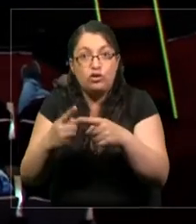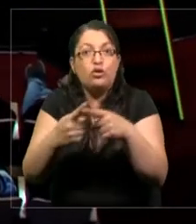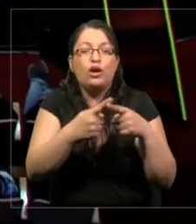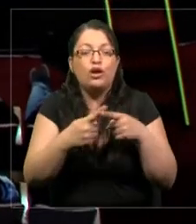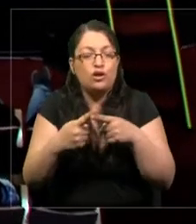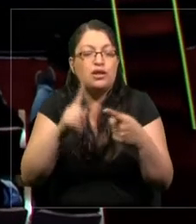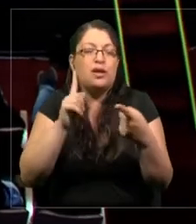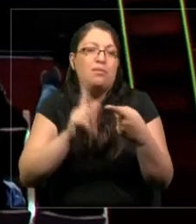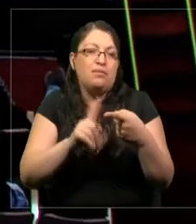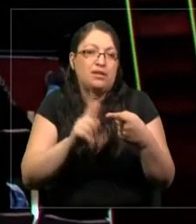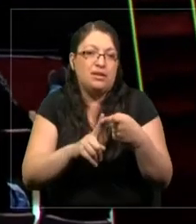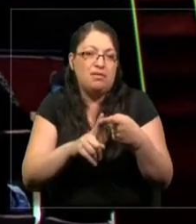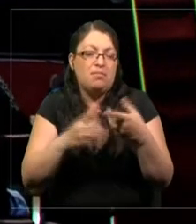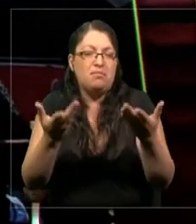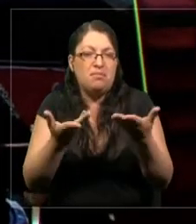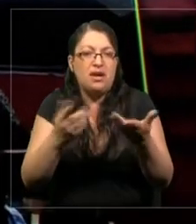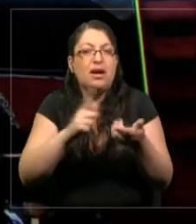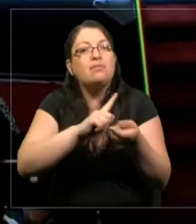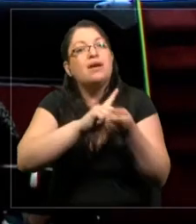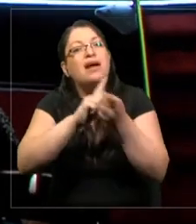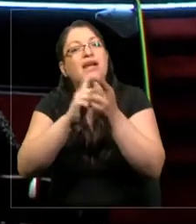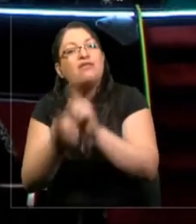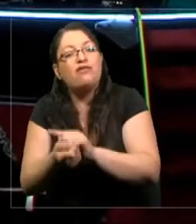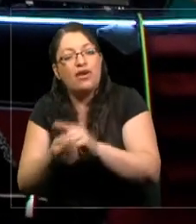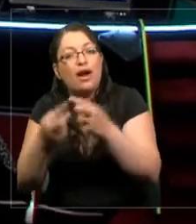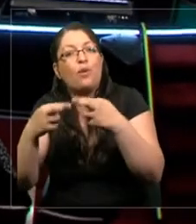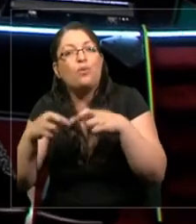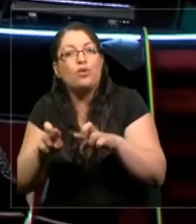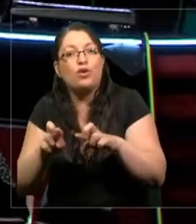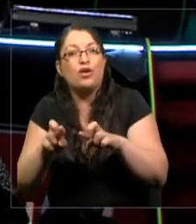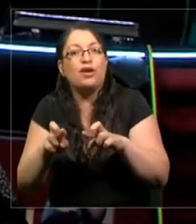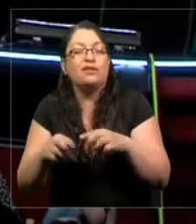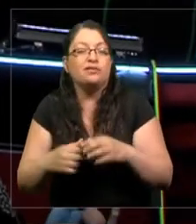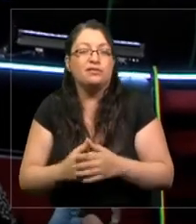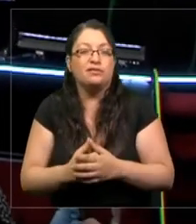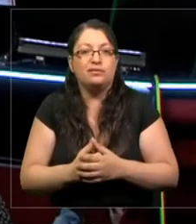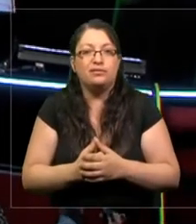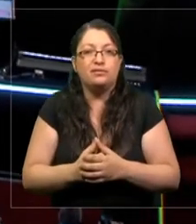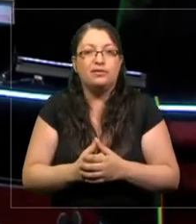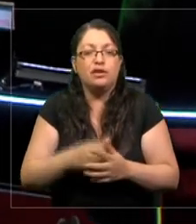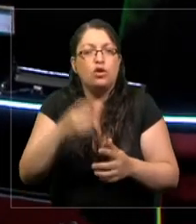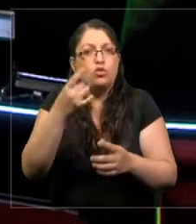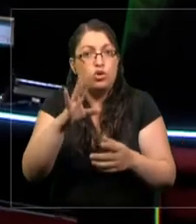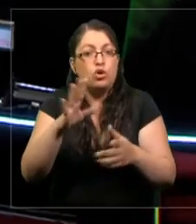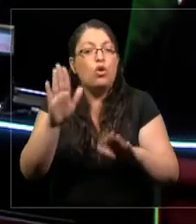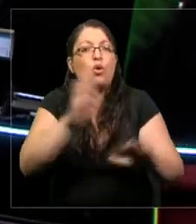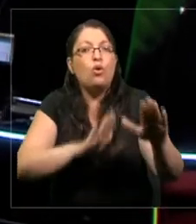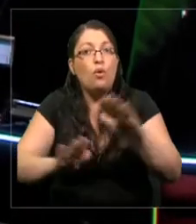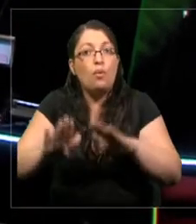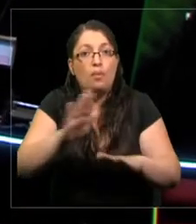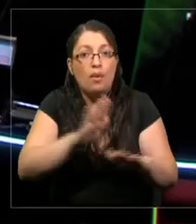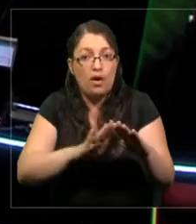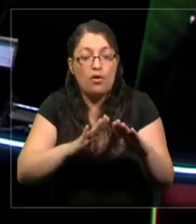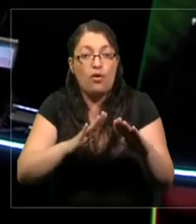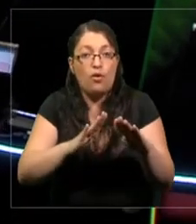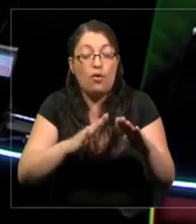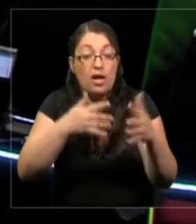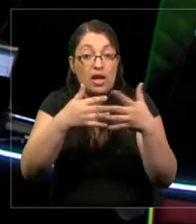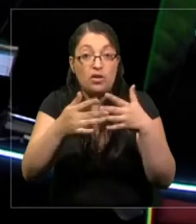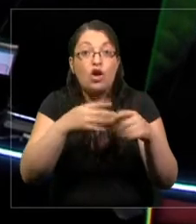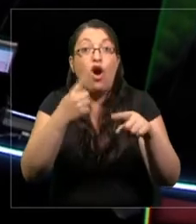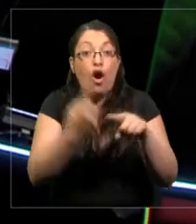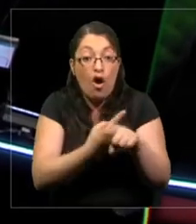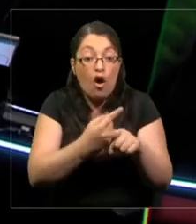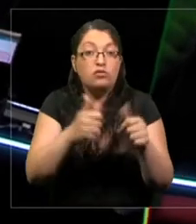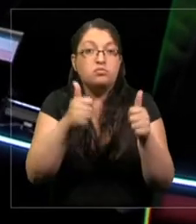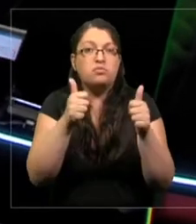para ser transformadas en oportunidades no solamente para la conservación y recuperar la base natural que